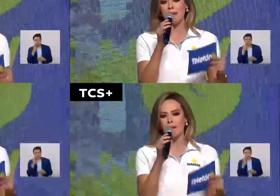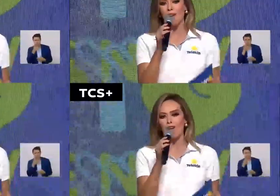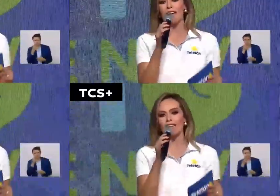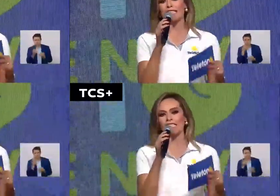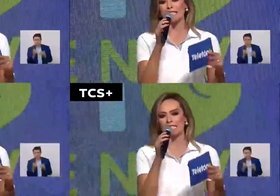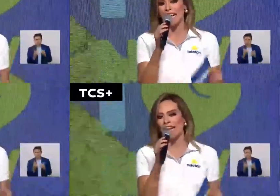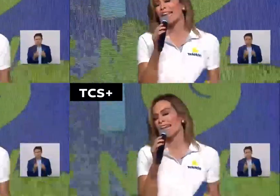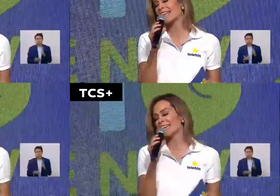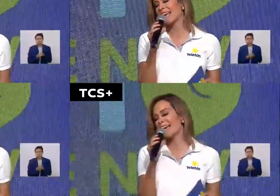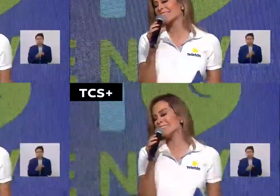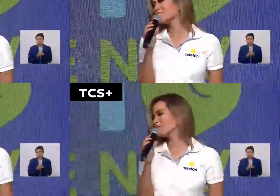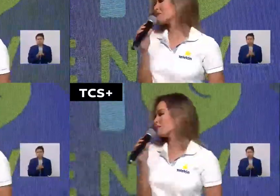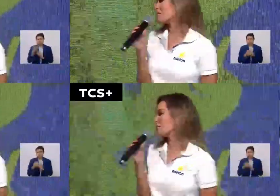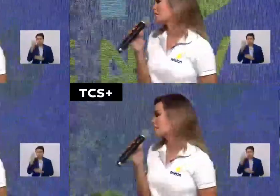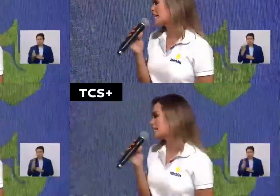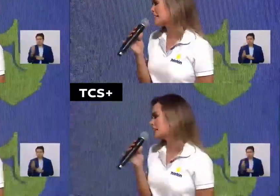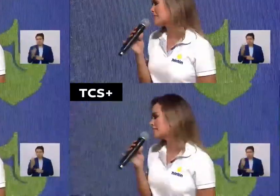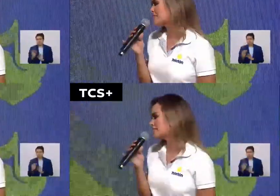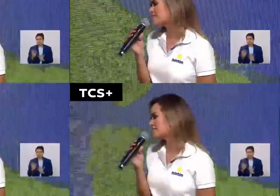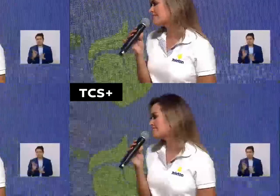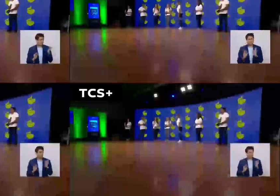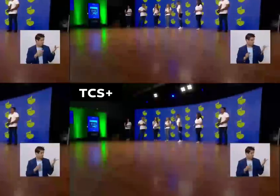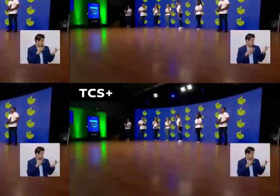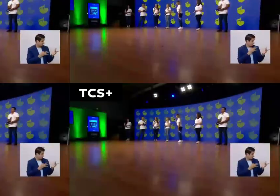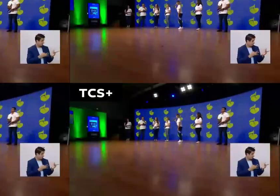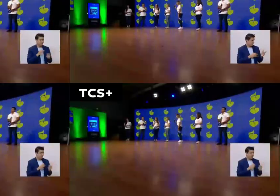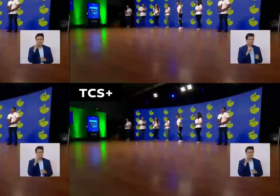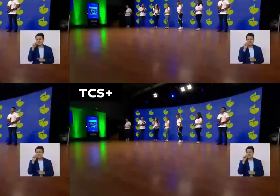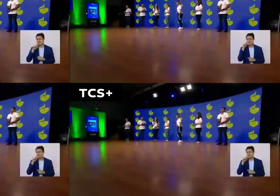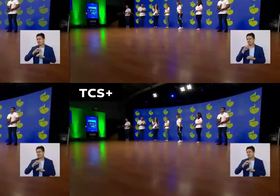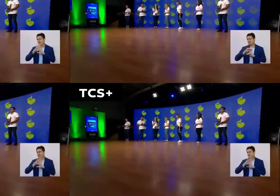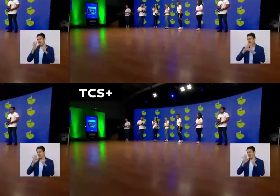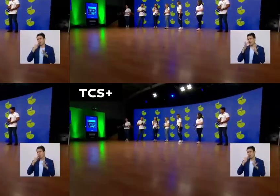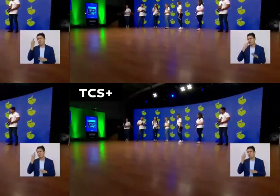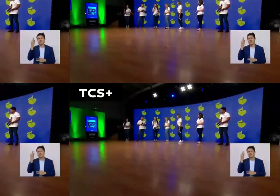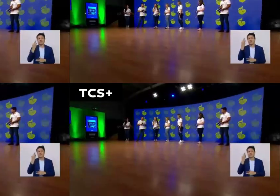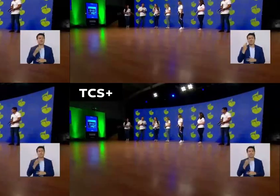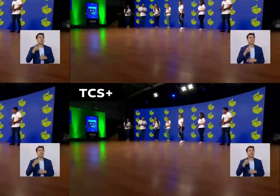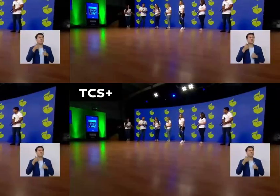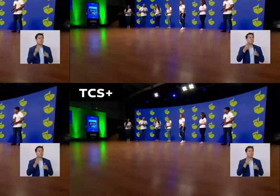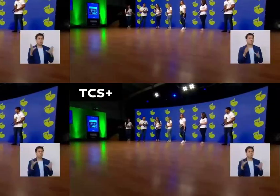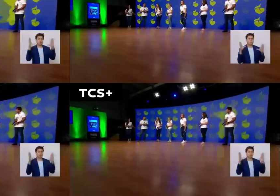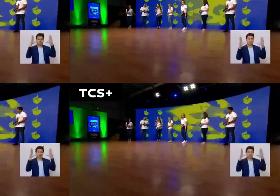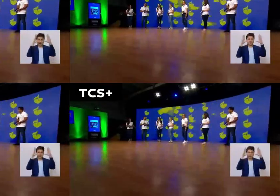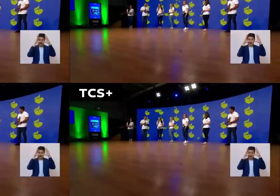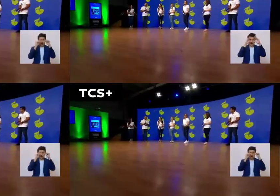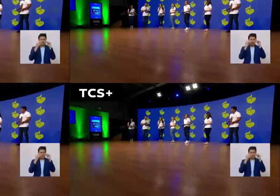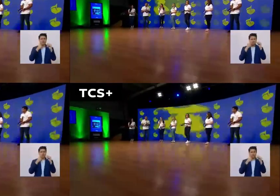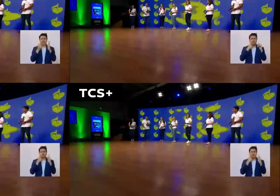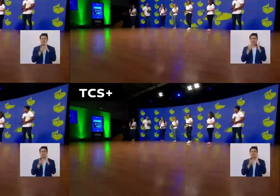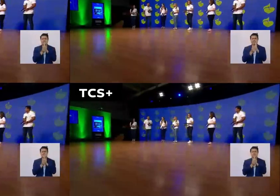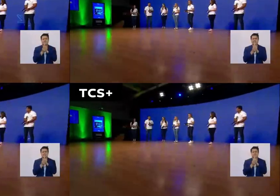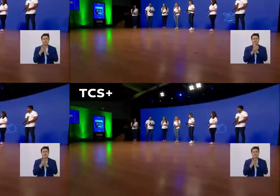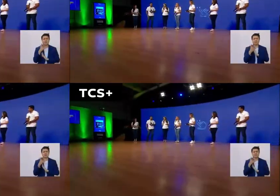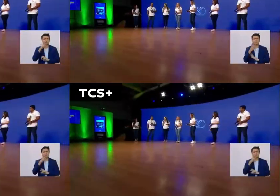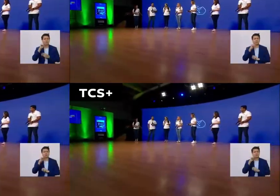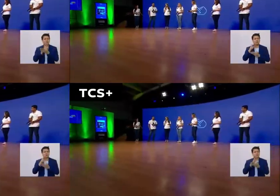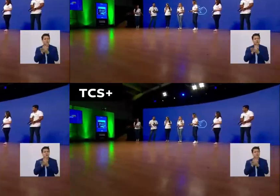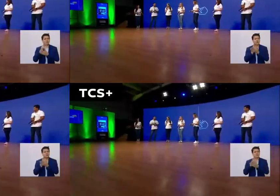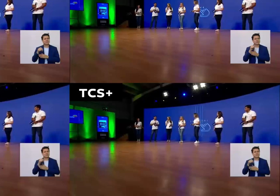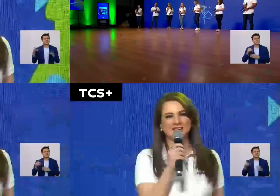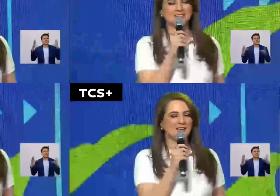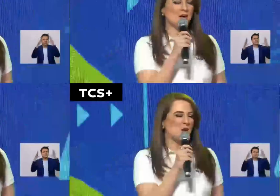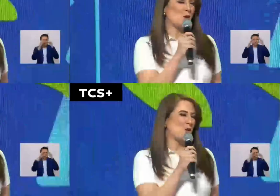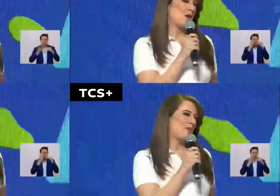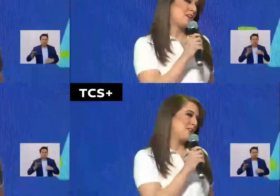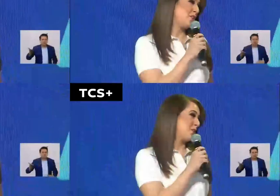ser mejores cada día. ¿No es así, Sarita? Definitivamente, Luciana. Buenas noches. Qué placer, de verdad, poder compartir nuevamente